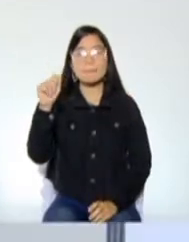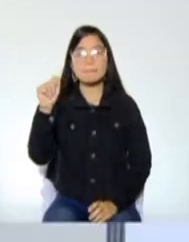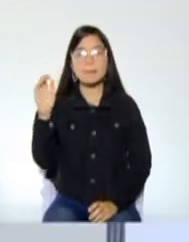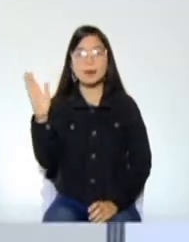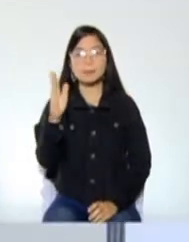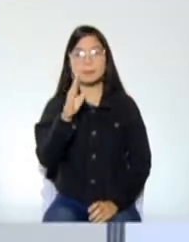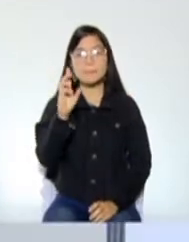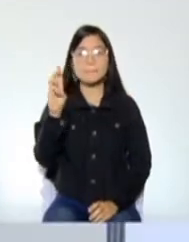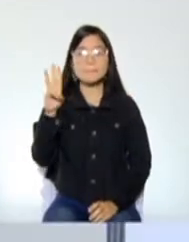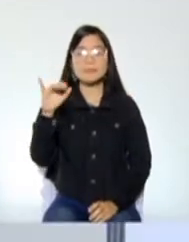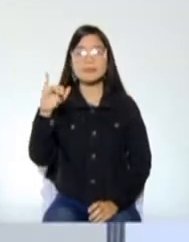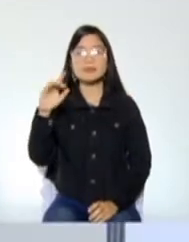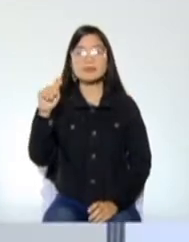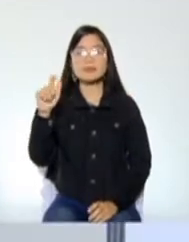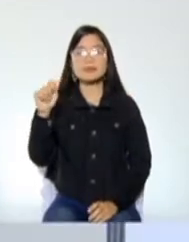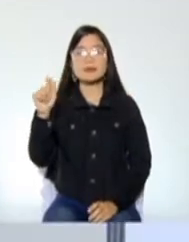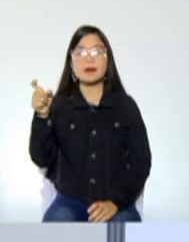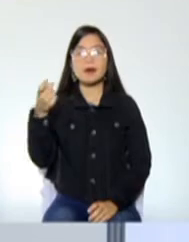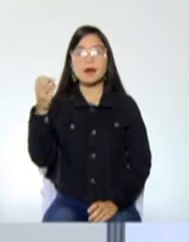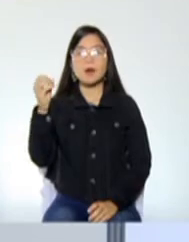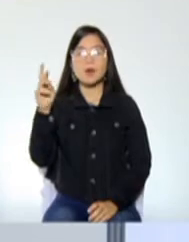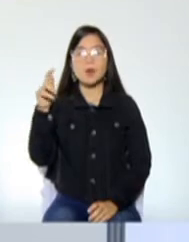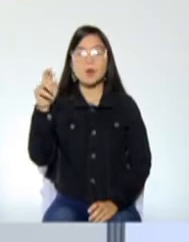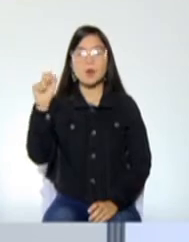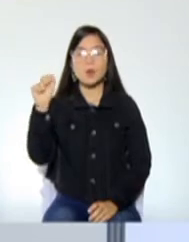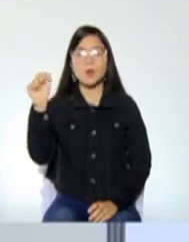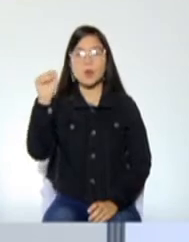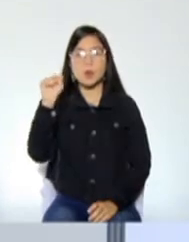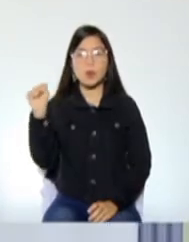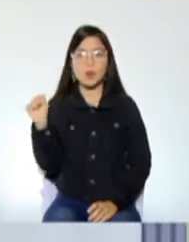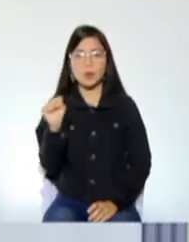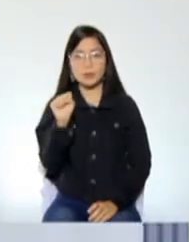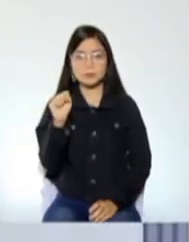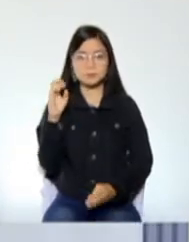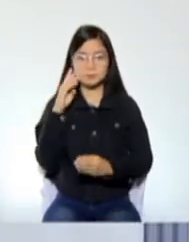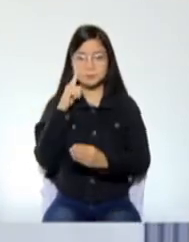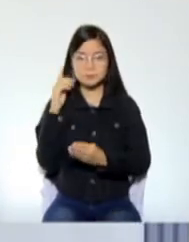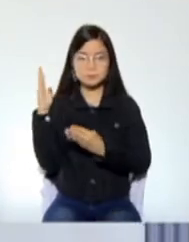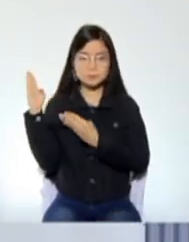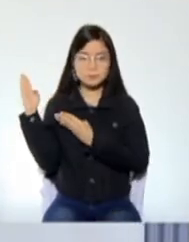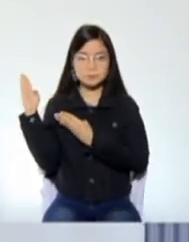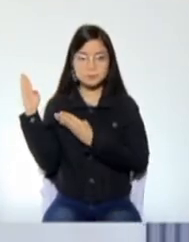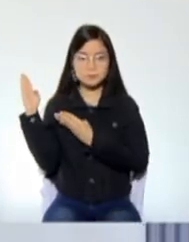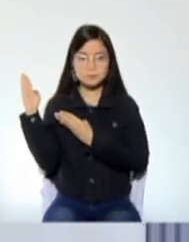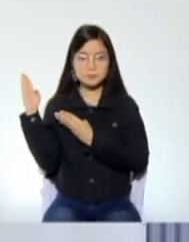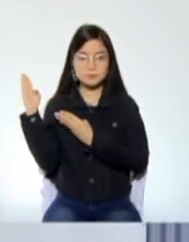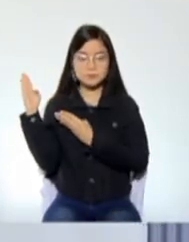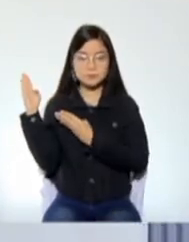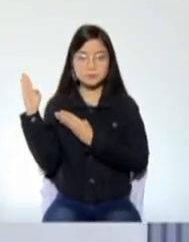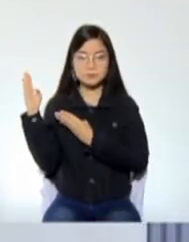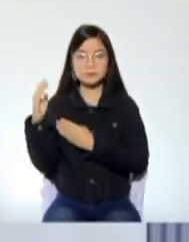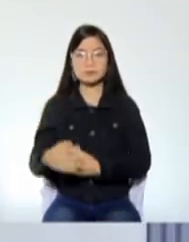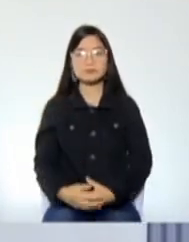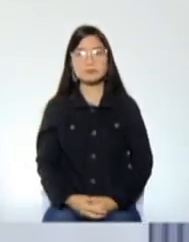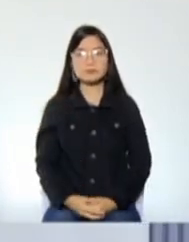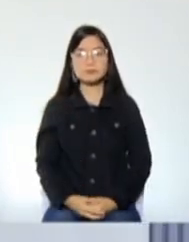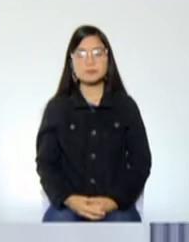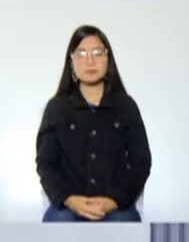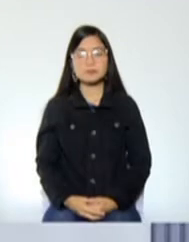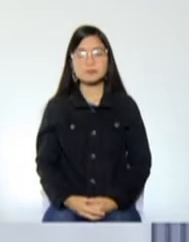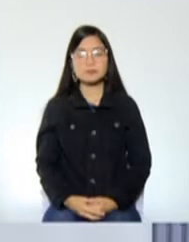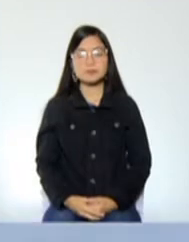Recordando que el teorema de Pitágoras solamente es aplicable para triángulos rectángulos. ¿Qué quiere decir triángulos